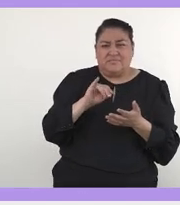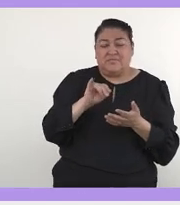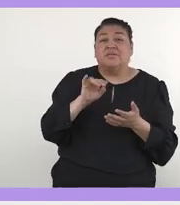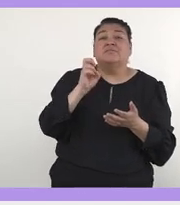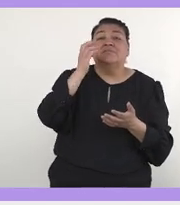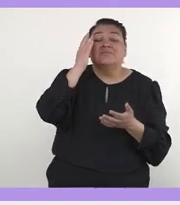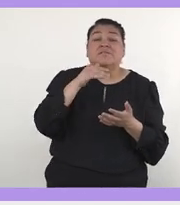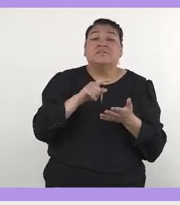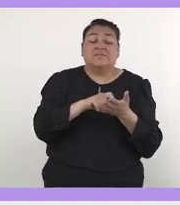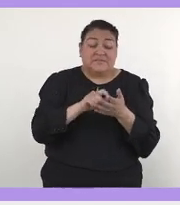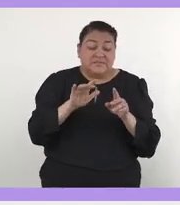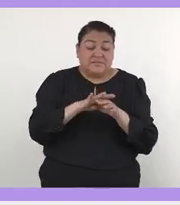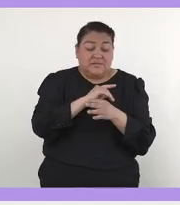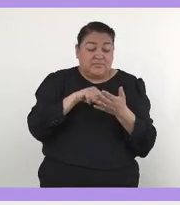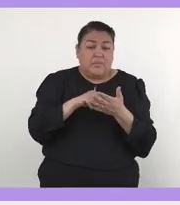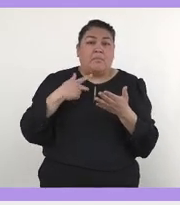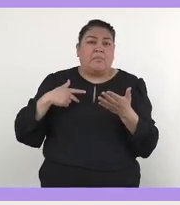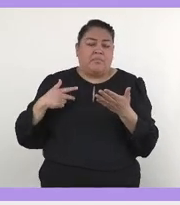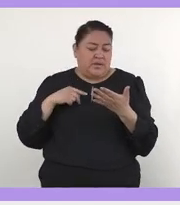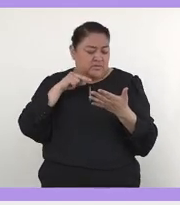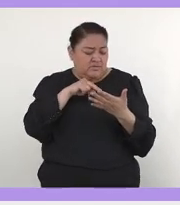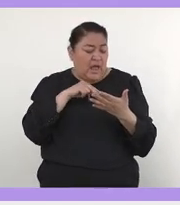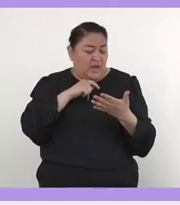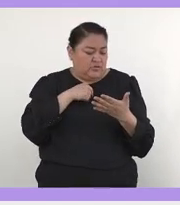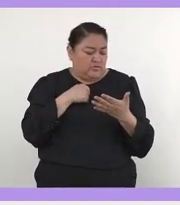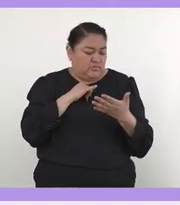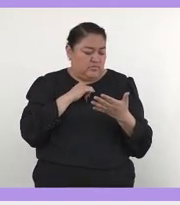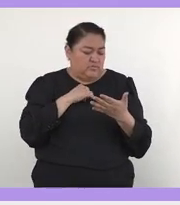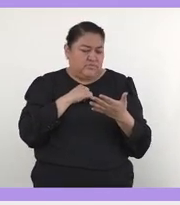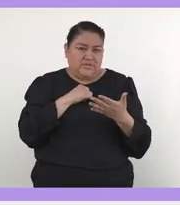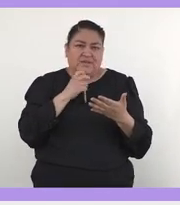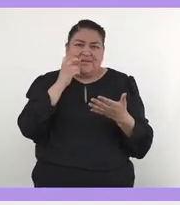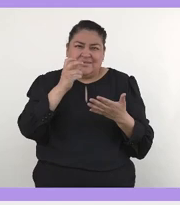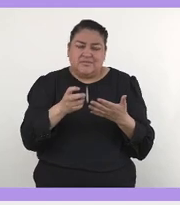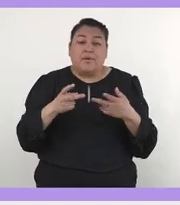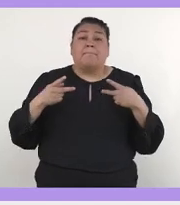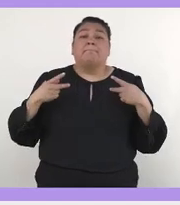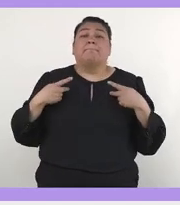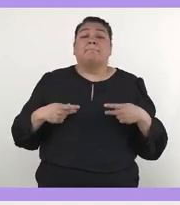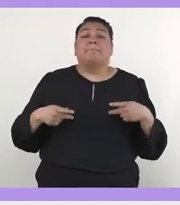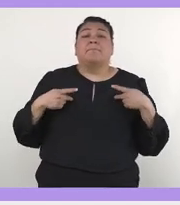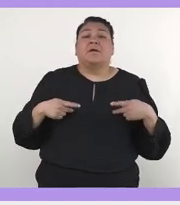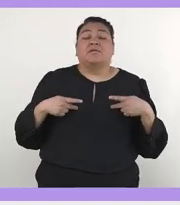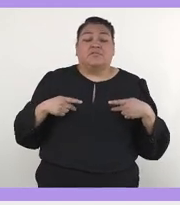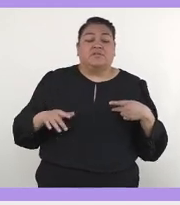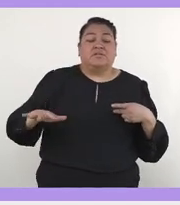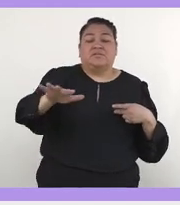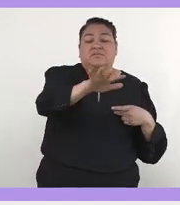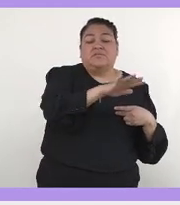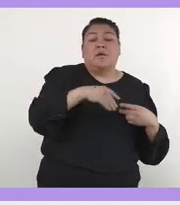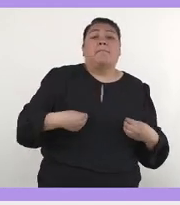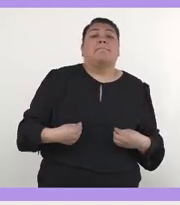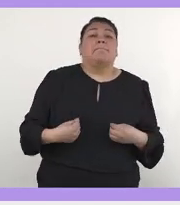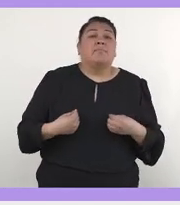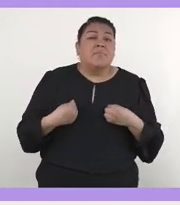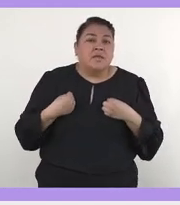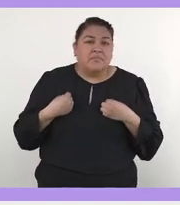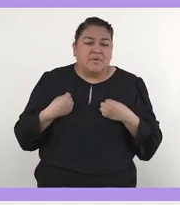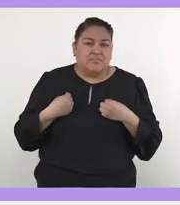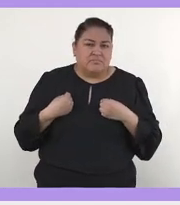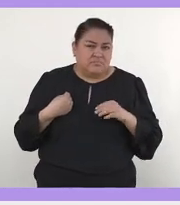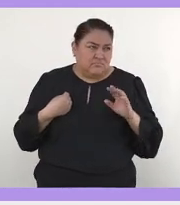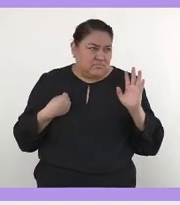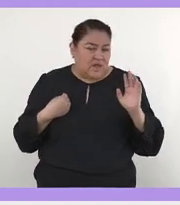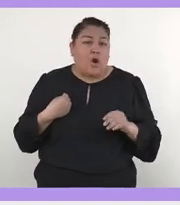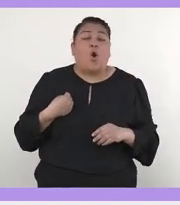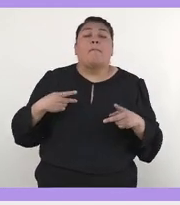cualquier persona puede sentirse identificada en lo que estoy diciendo Entonces si hablo de las personas que arbitran sí puede haber siete árbitras